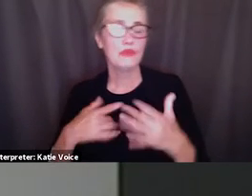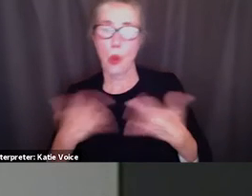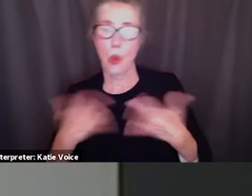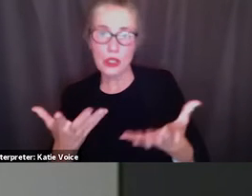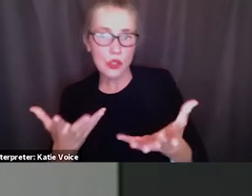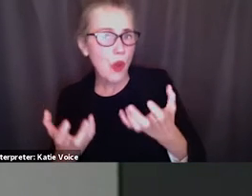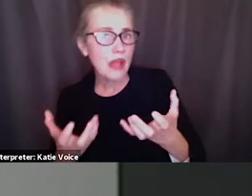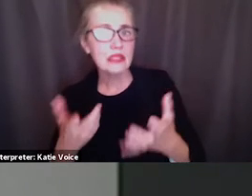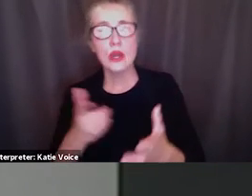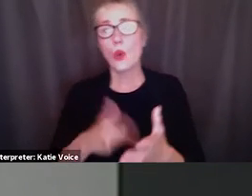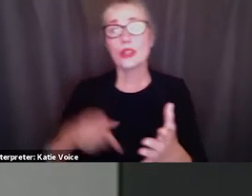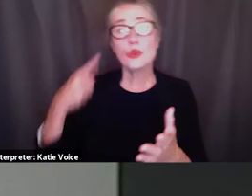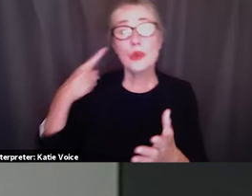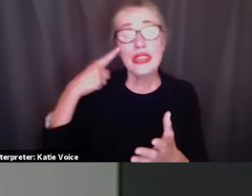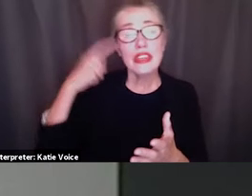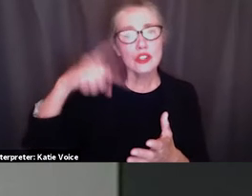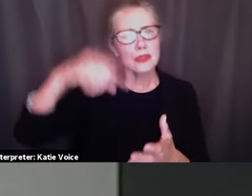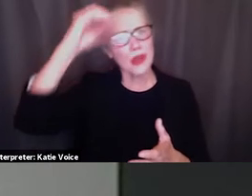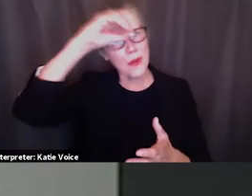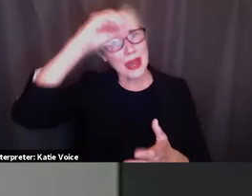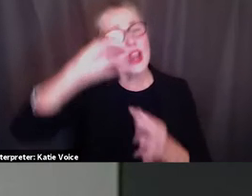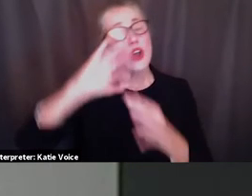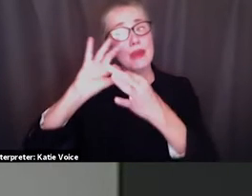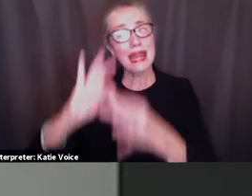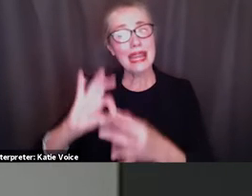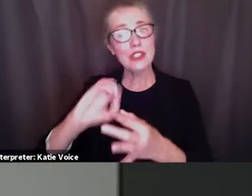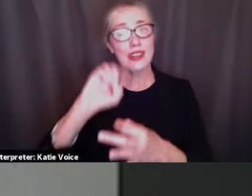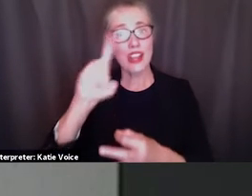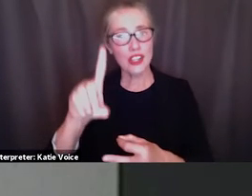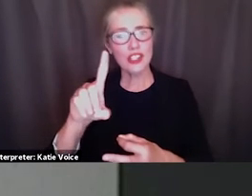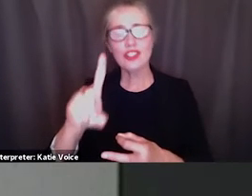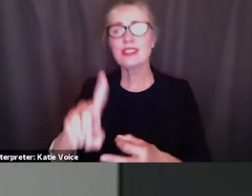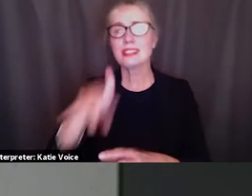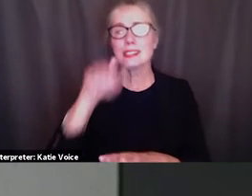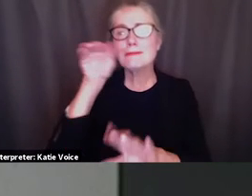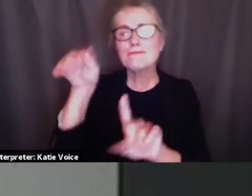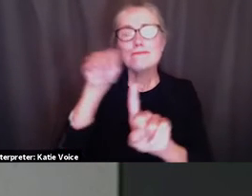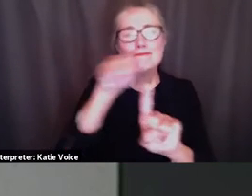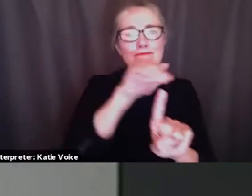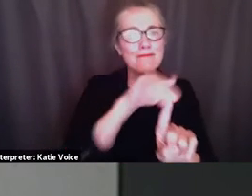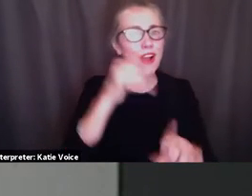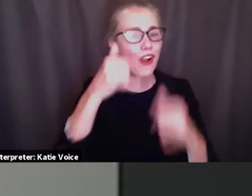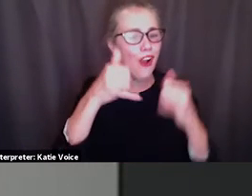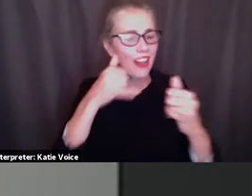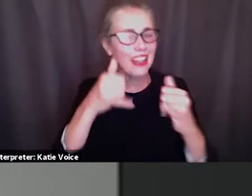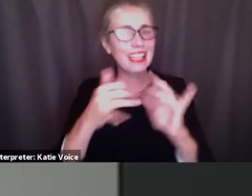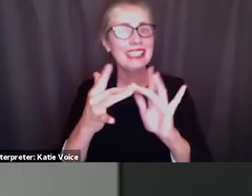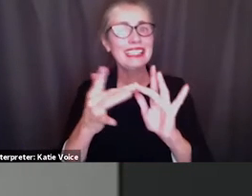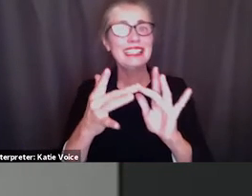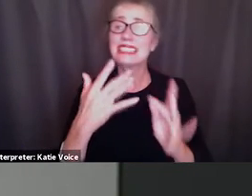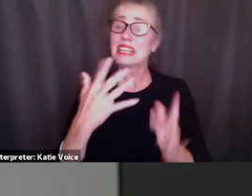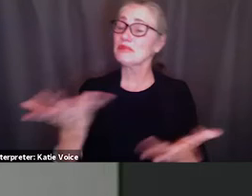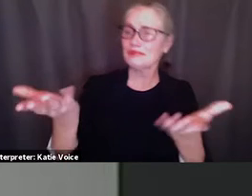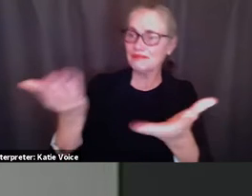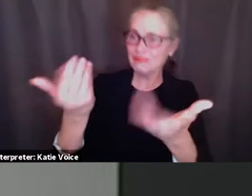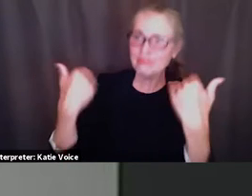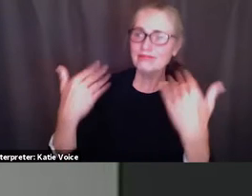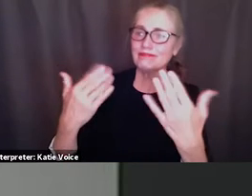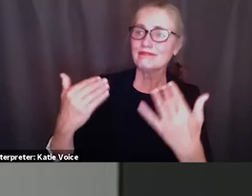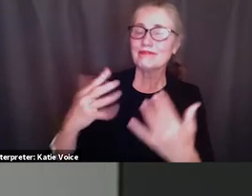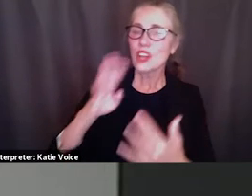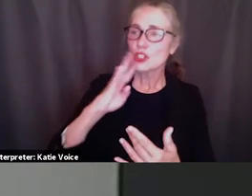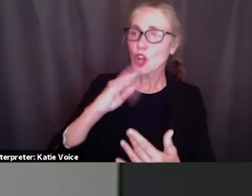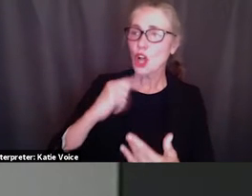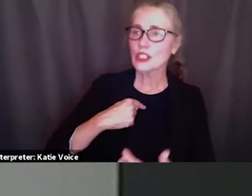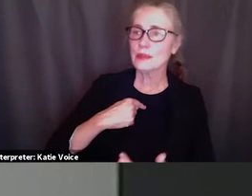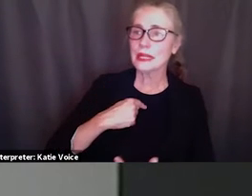lo que piensan que debería cambiar acerca de su educación. Así que he estado llamando a los estudiantes y diciendo, háblame, dime